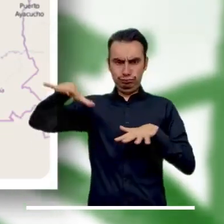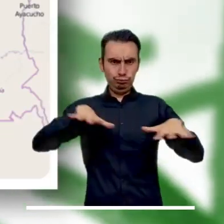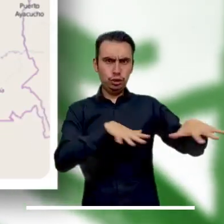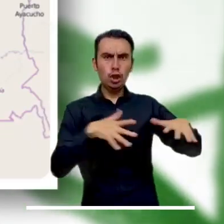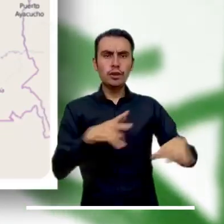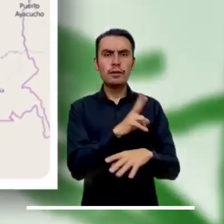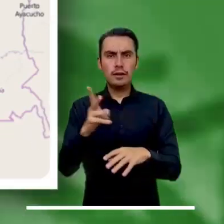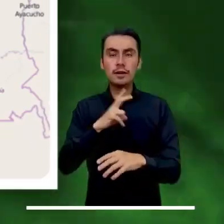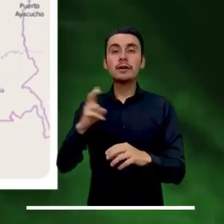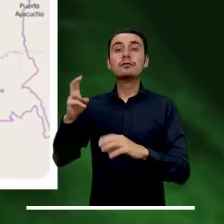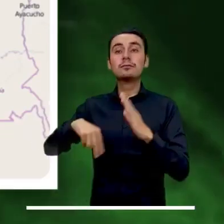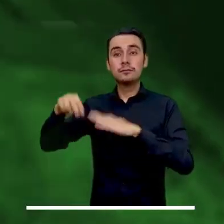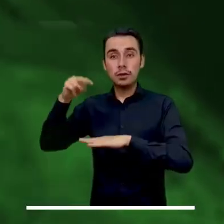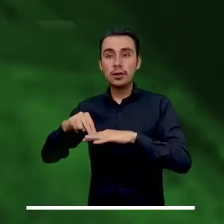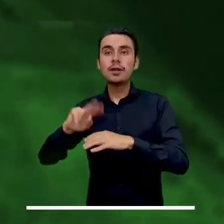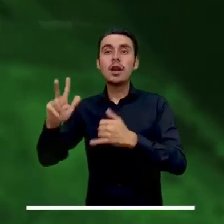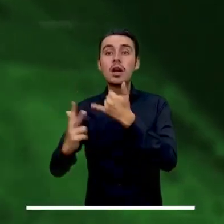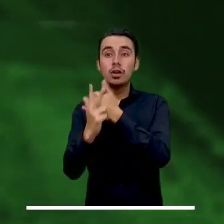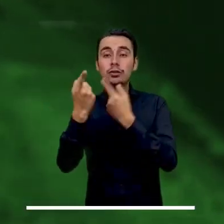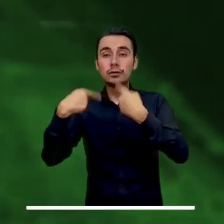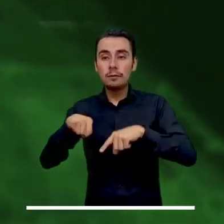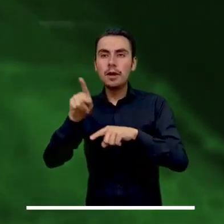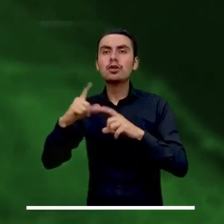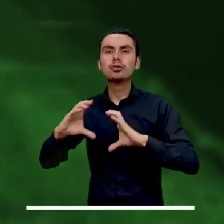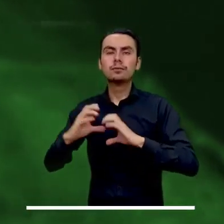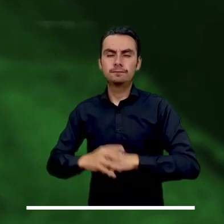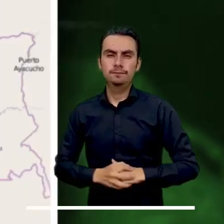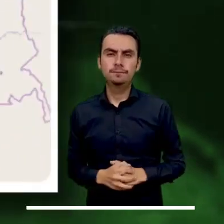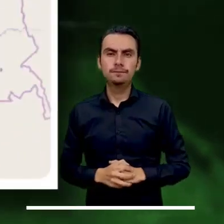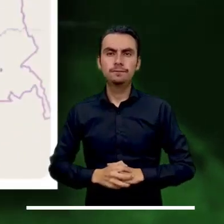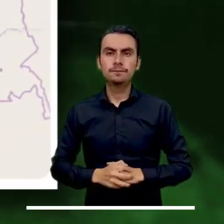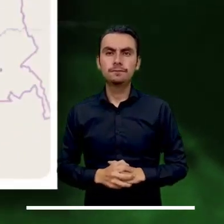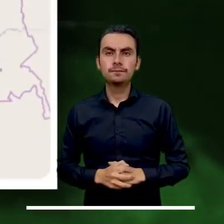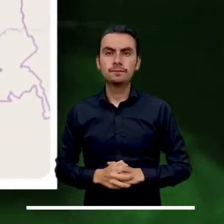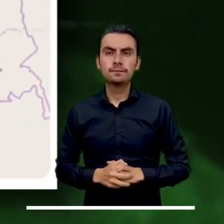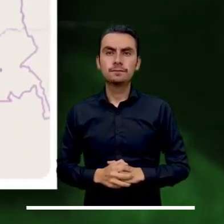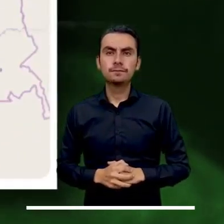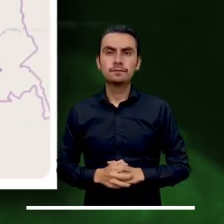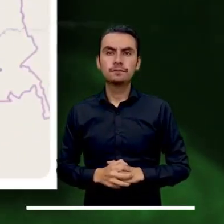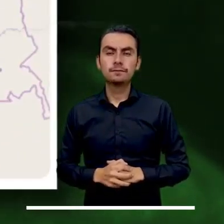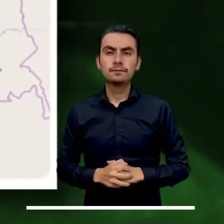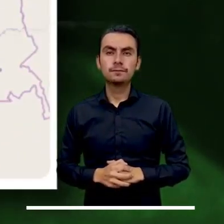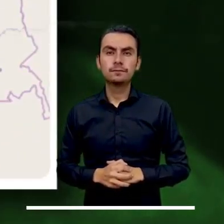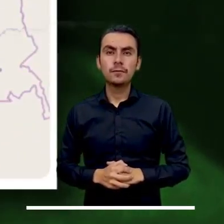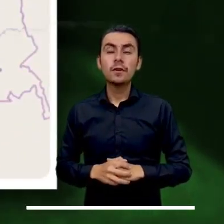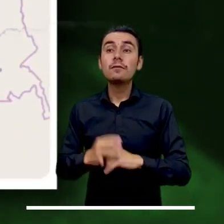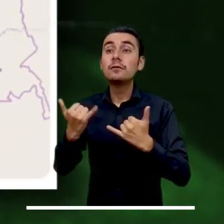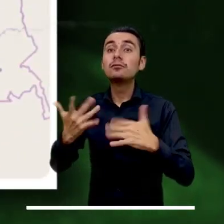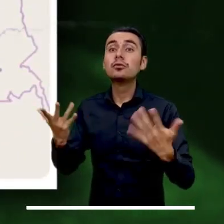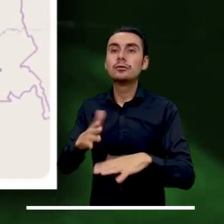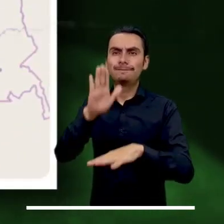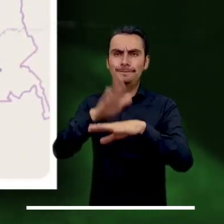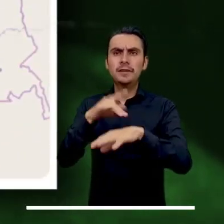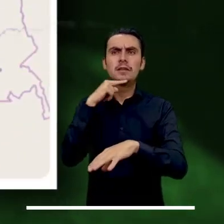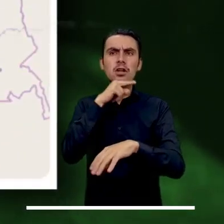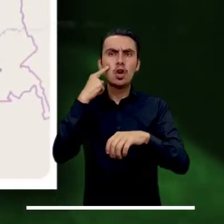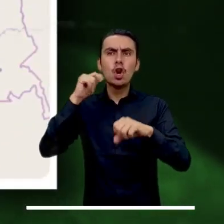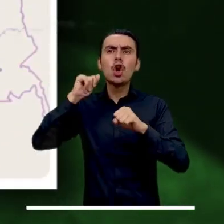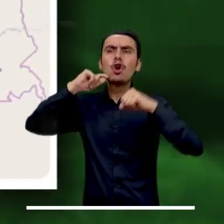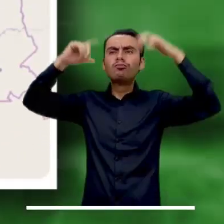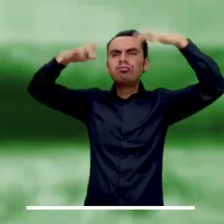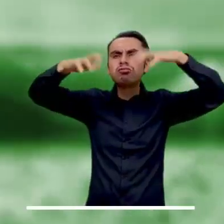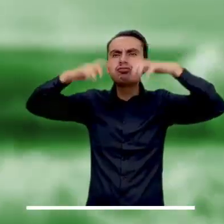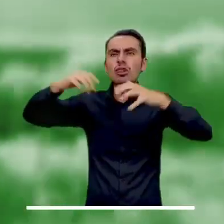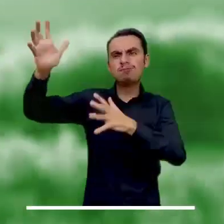el Caribe, los Andes, la Orinoquía y Putumayo. Máxima alerta por posibles deslizamientos en el Pacífico, el